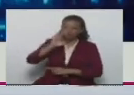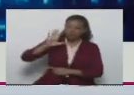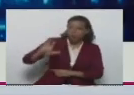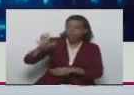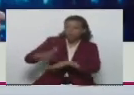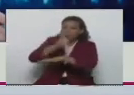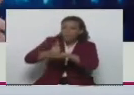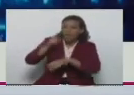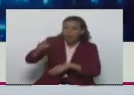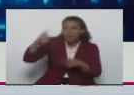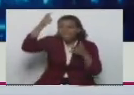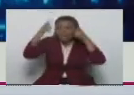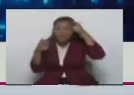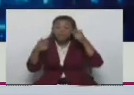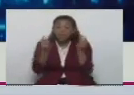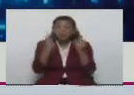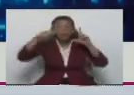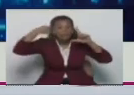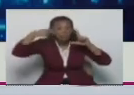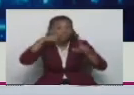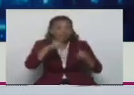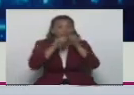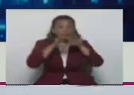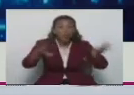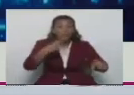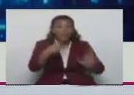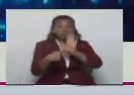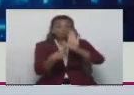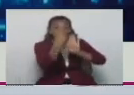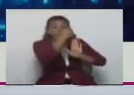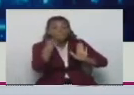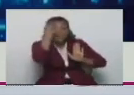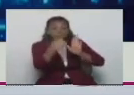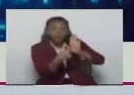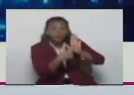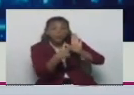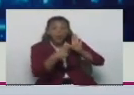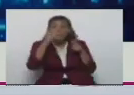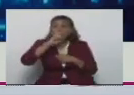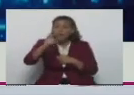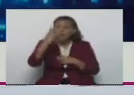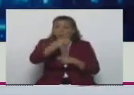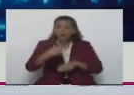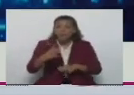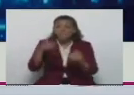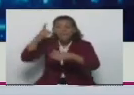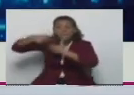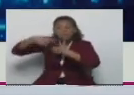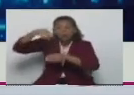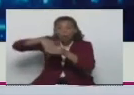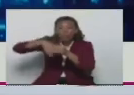culpables son los chavistas, porque yo vi muchos videos, ¿eh?, donde ubicaban que el culpable era Maduro. Si votas por